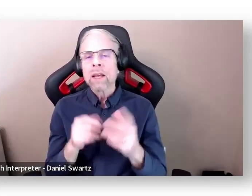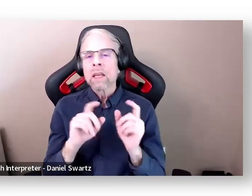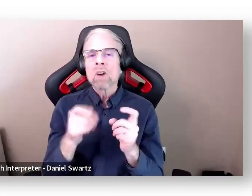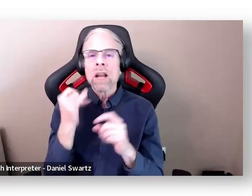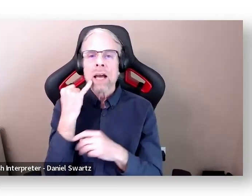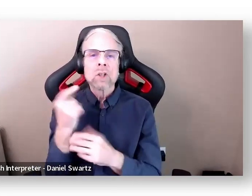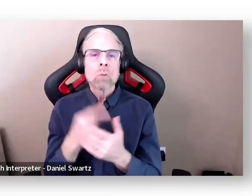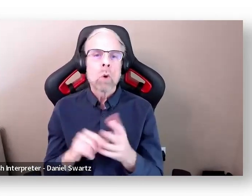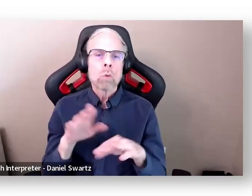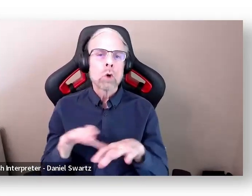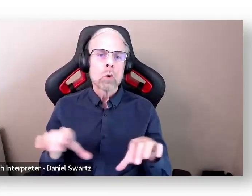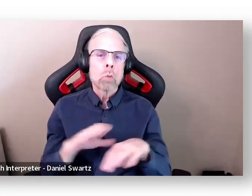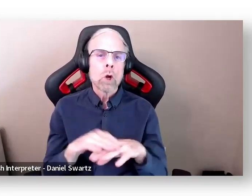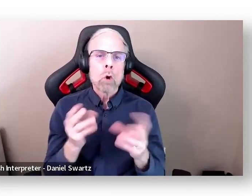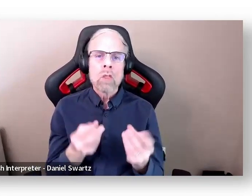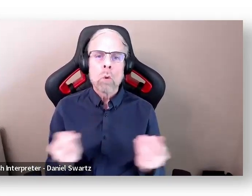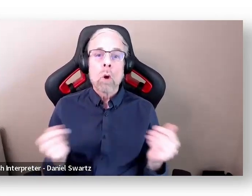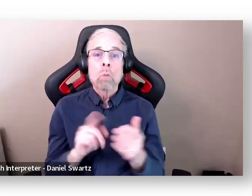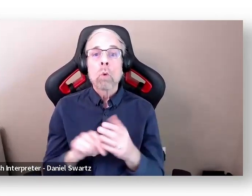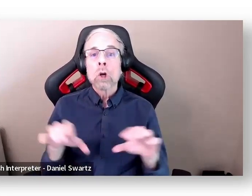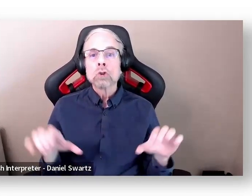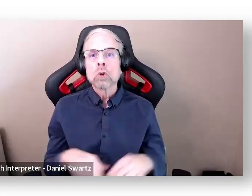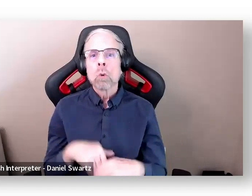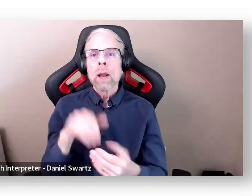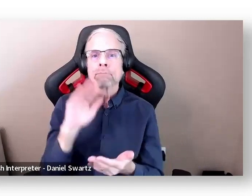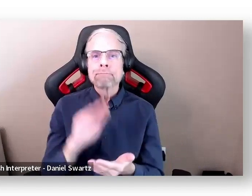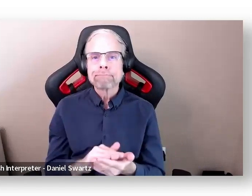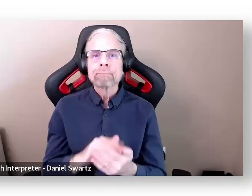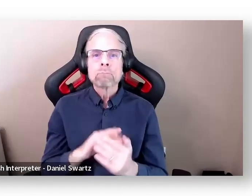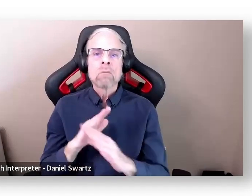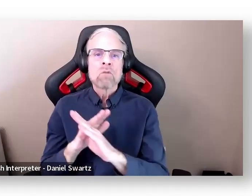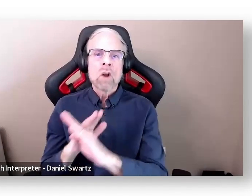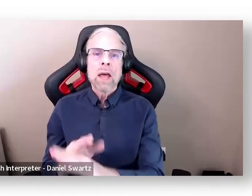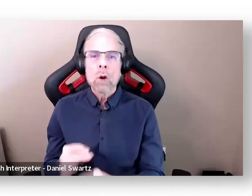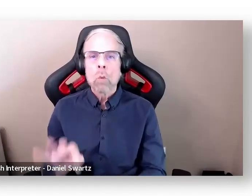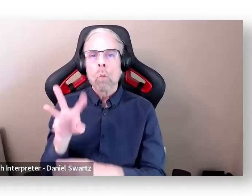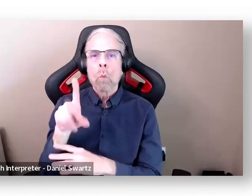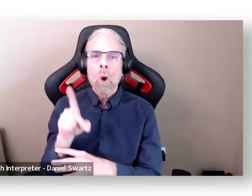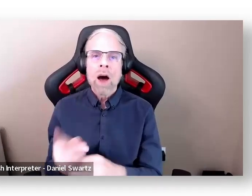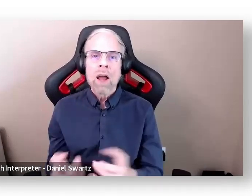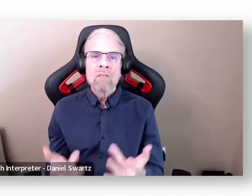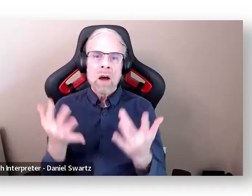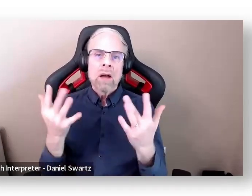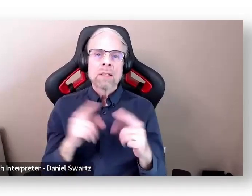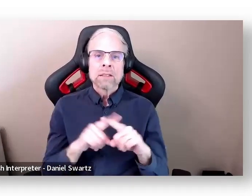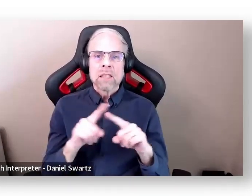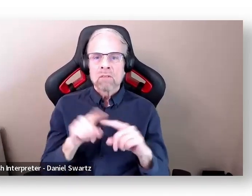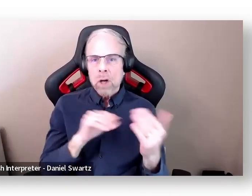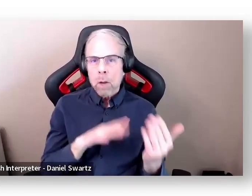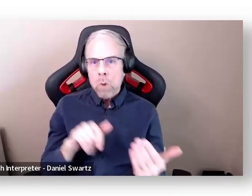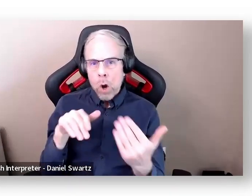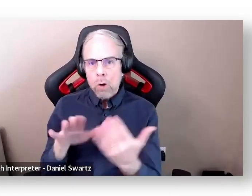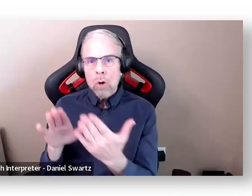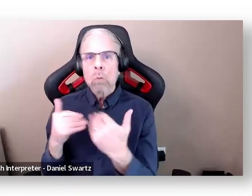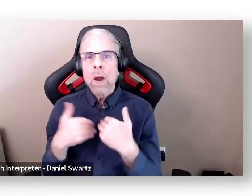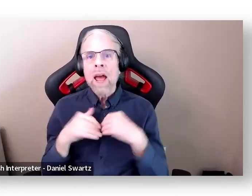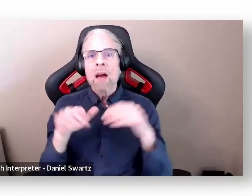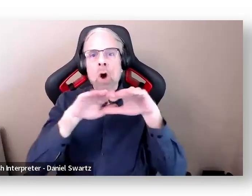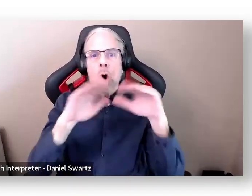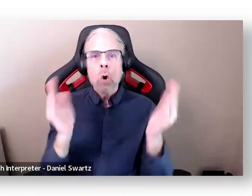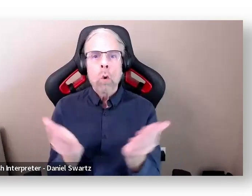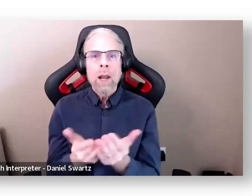los diapositivas o videos, lo que estamos haciendo en sitio y lo que estamos haciendo para mitigar incendios